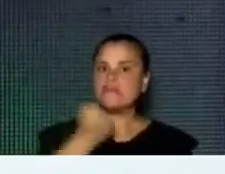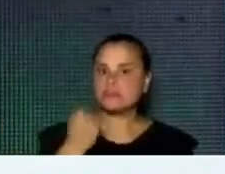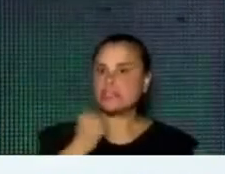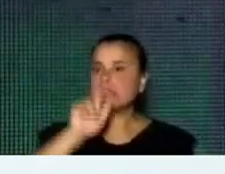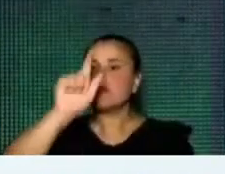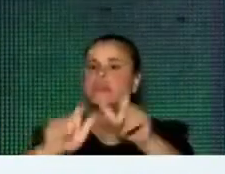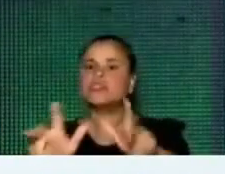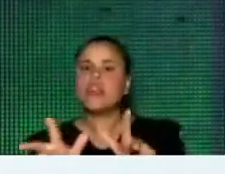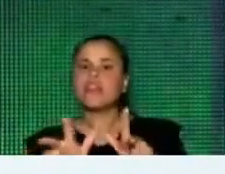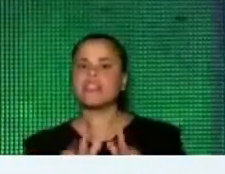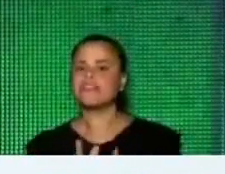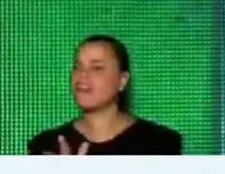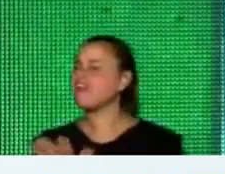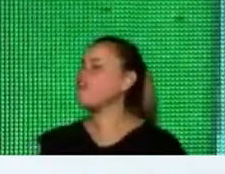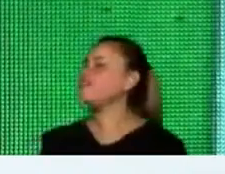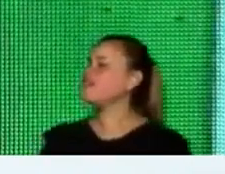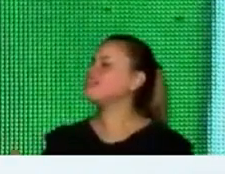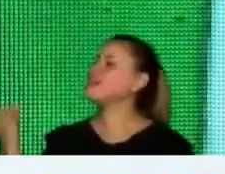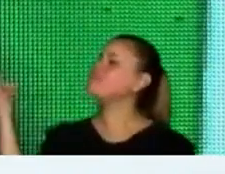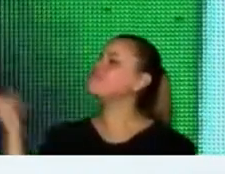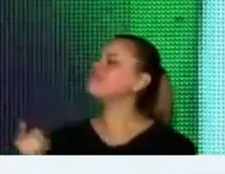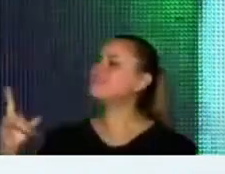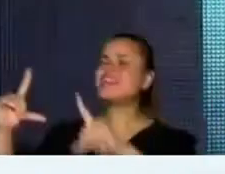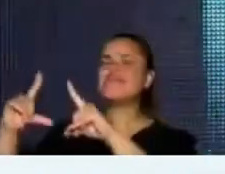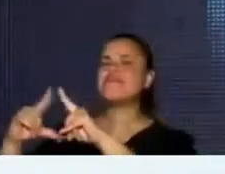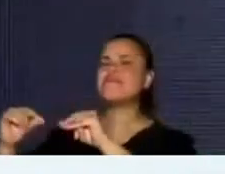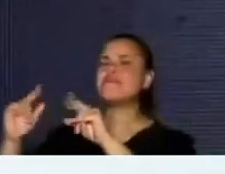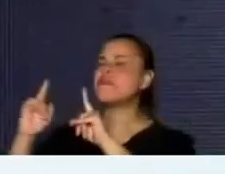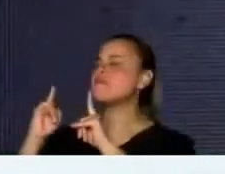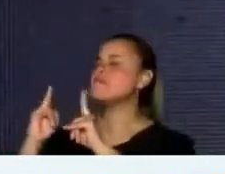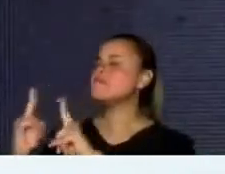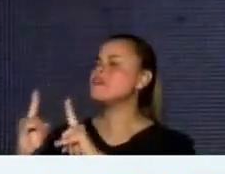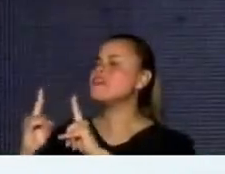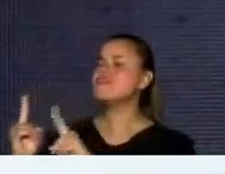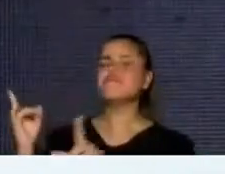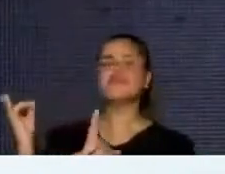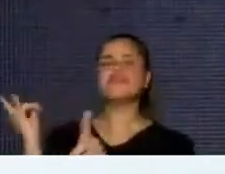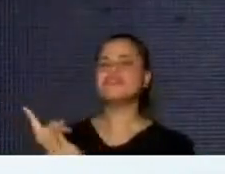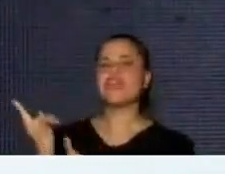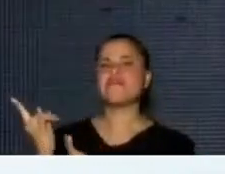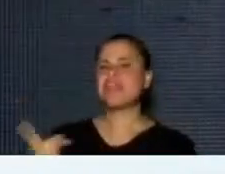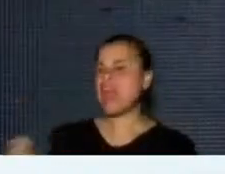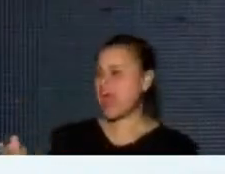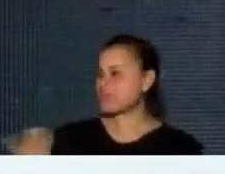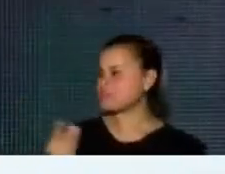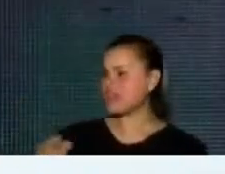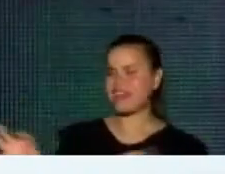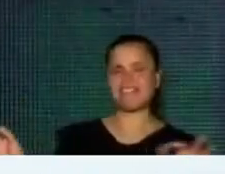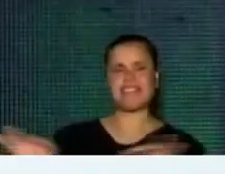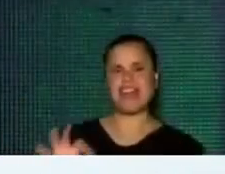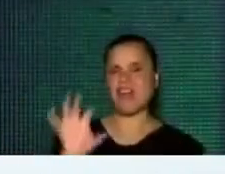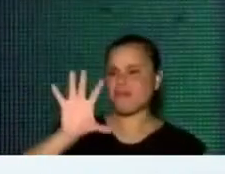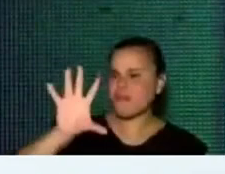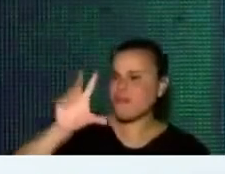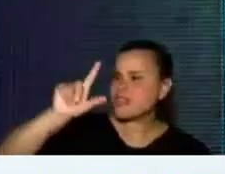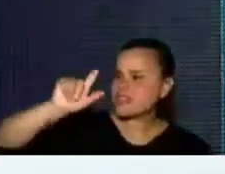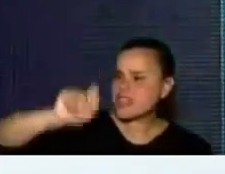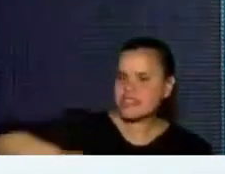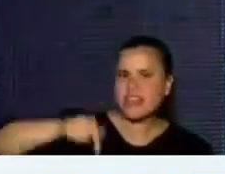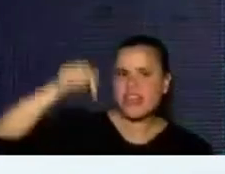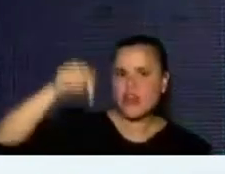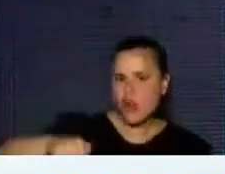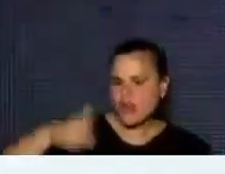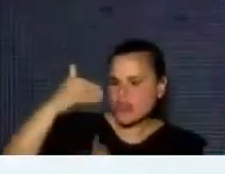lograr estudiar, porque realmente también, como lo decía bien el gobernador Capitanich,